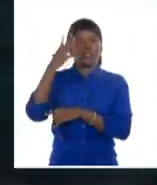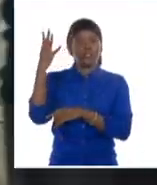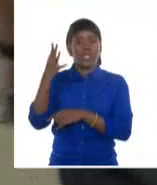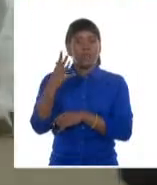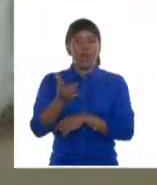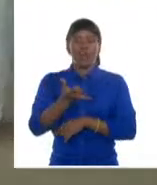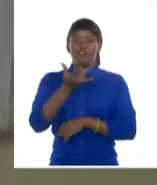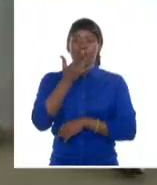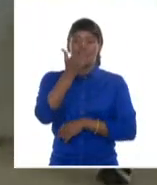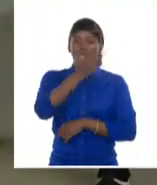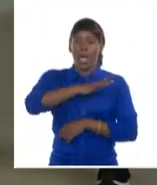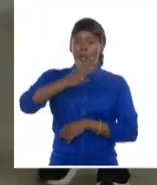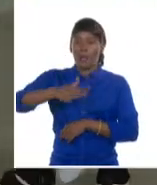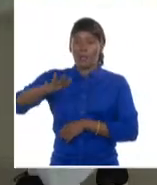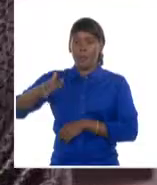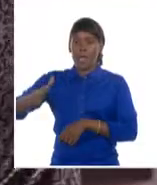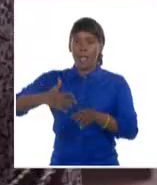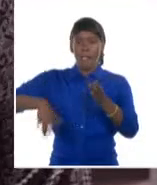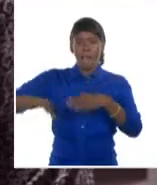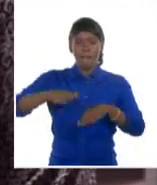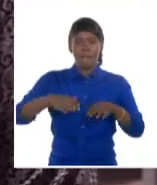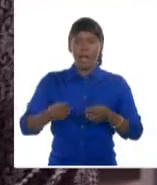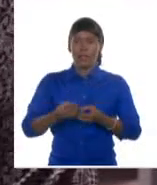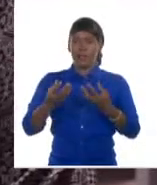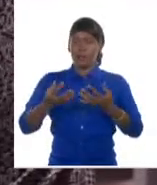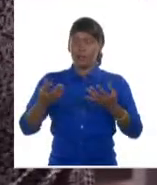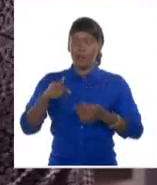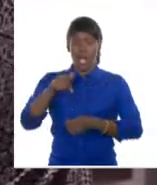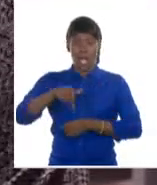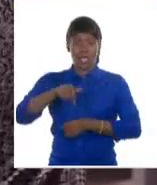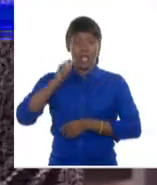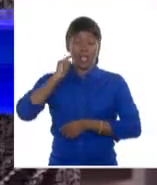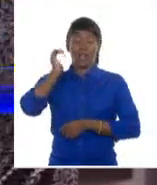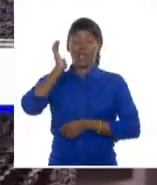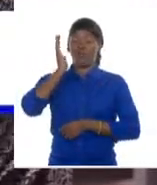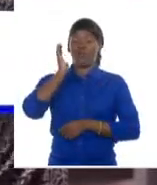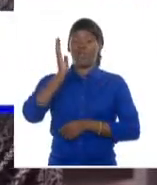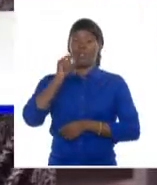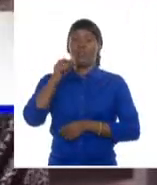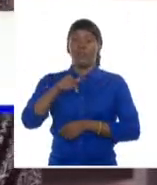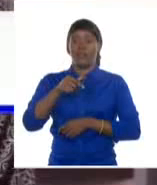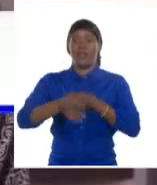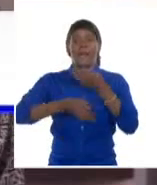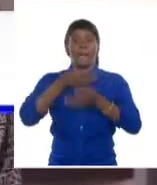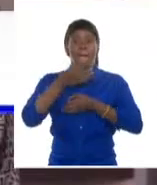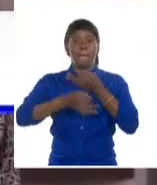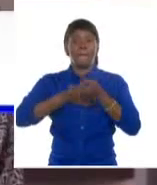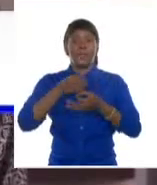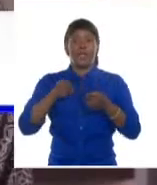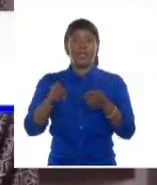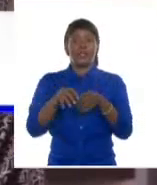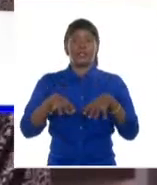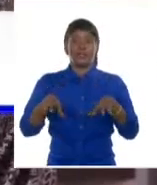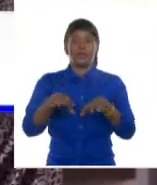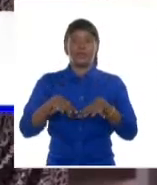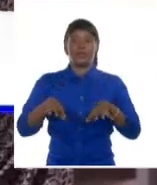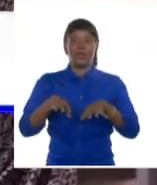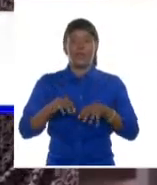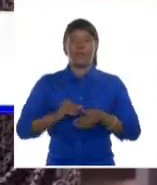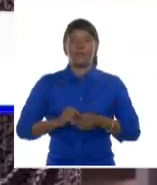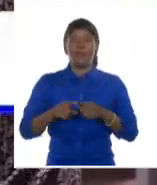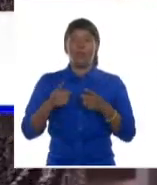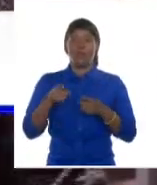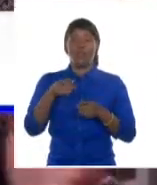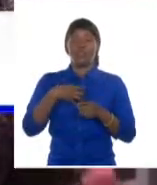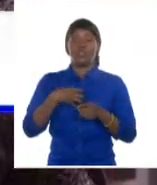del actuar irresponsable del hombre. En esta conferencia se deberá aprobar el balance global, que deberá ser una mirada hacia